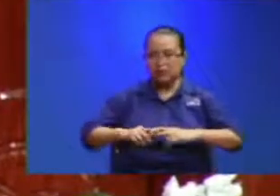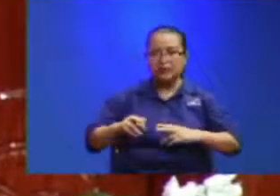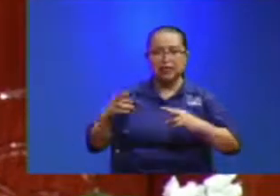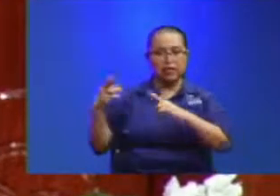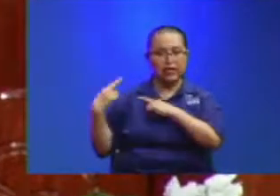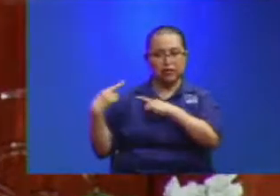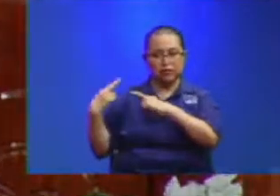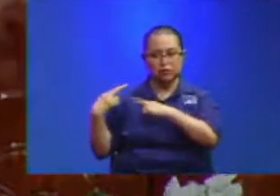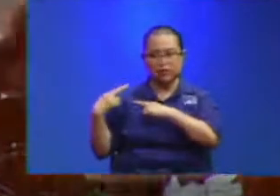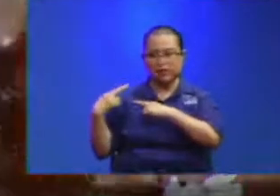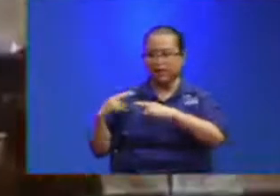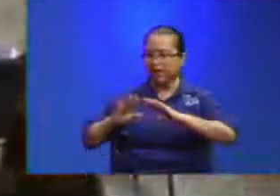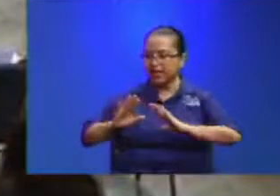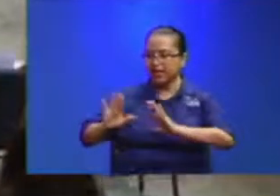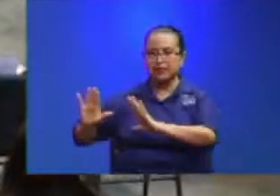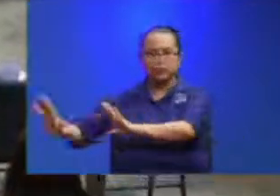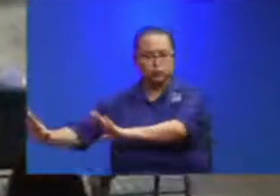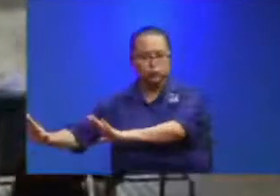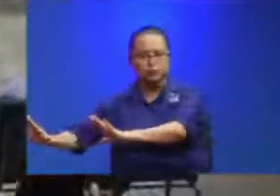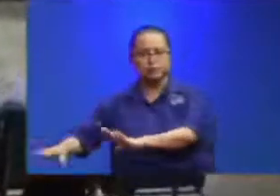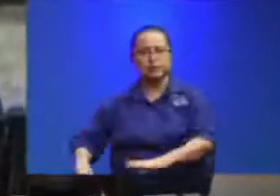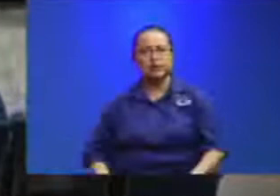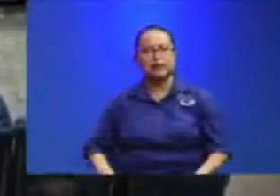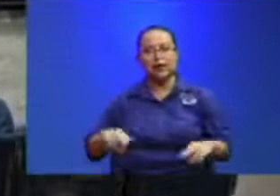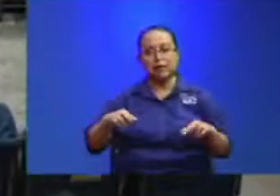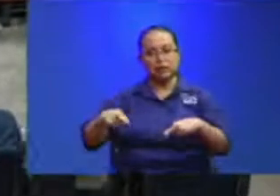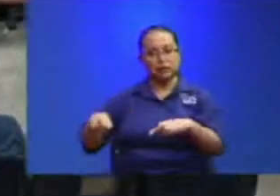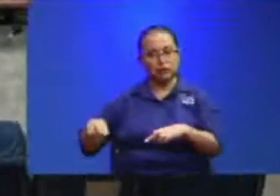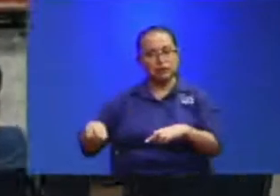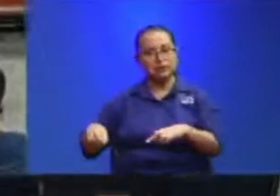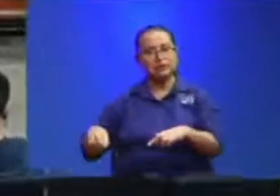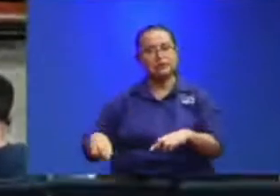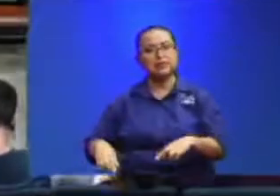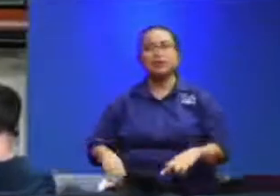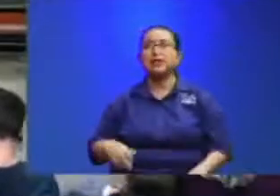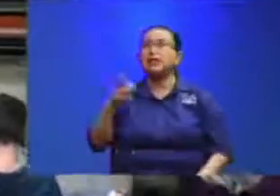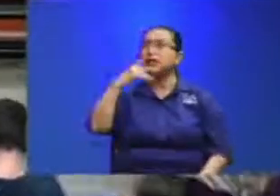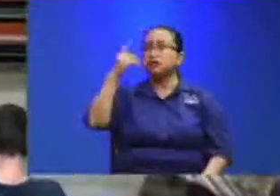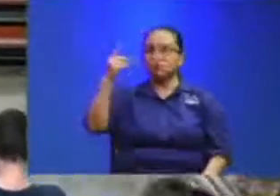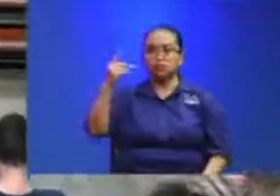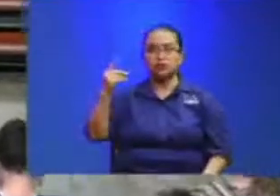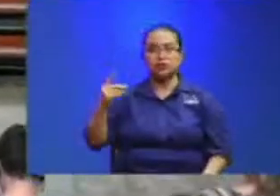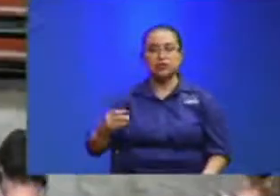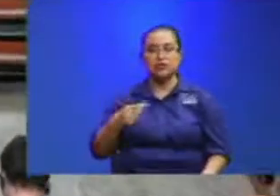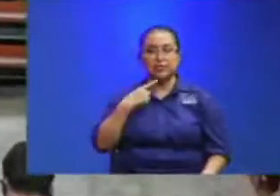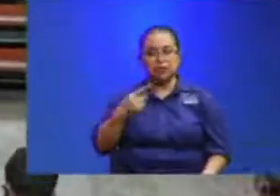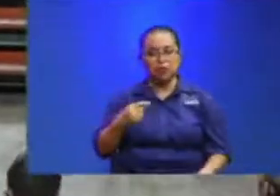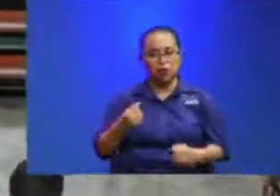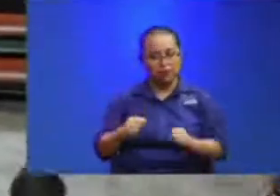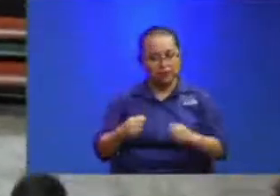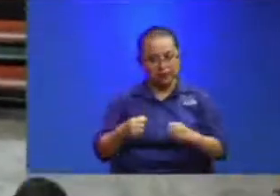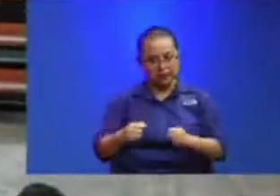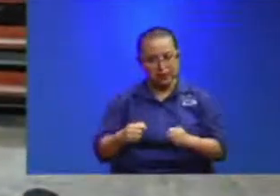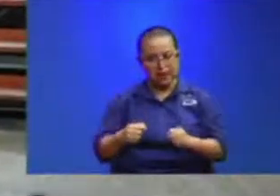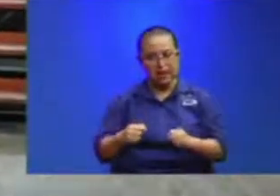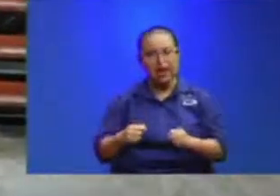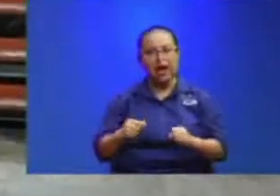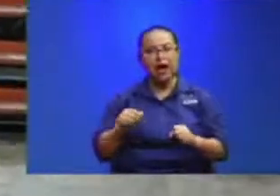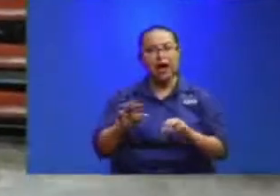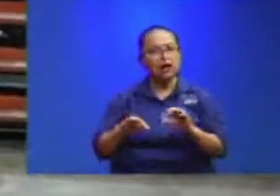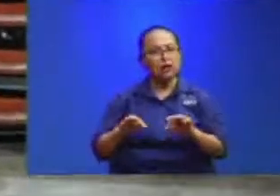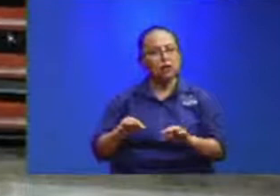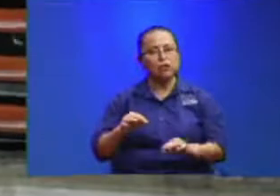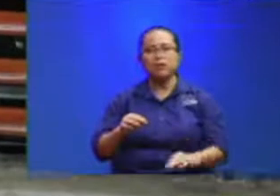hay gente que dios los llamo para hacer algo y no le obedecen al señor no